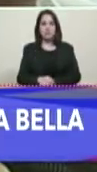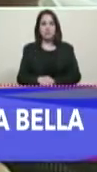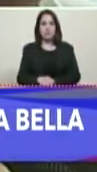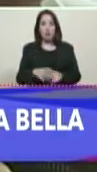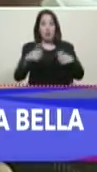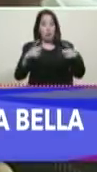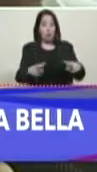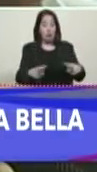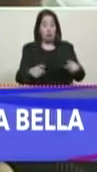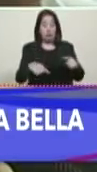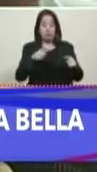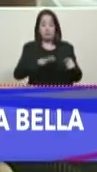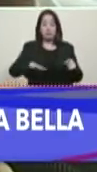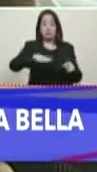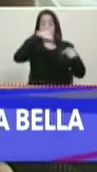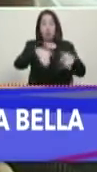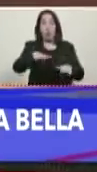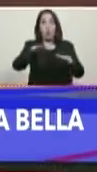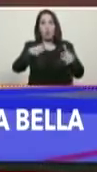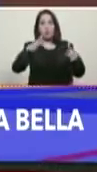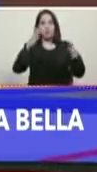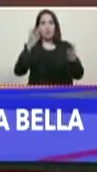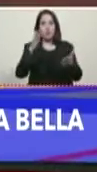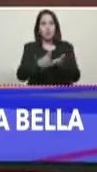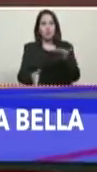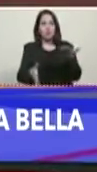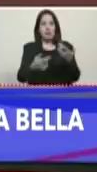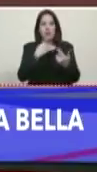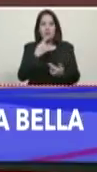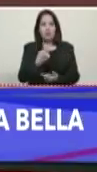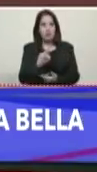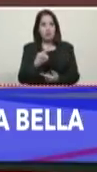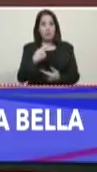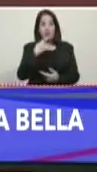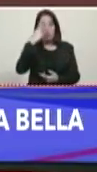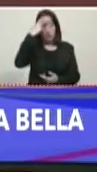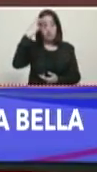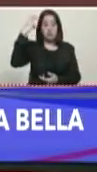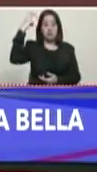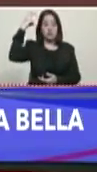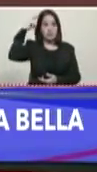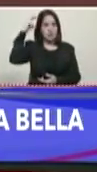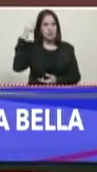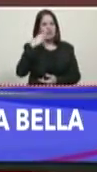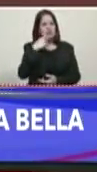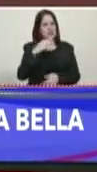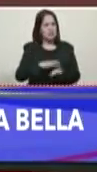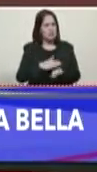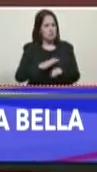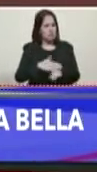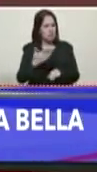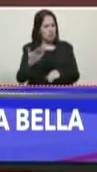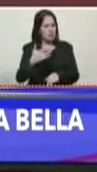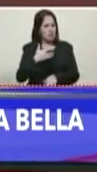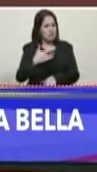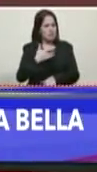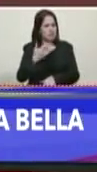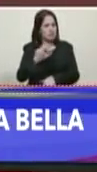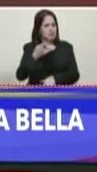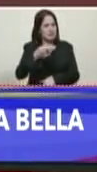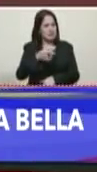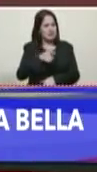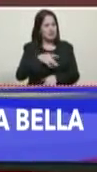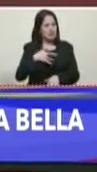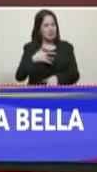hueco dos huecos y yo de verdad como canciller decía por qué es tan sensible comandante chávez